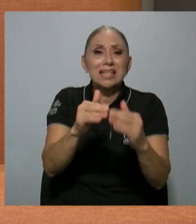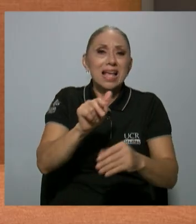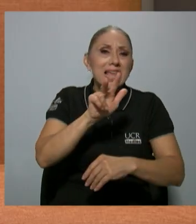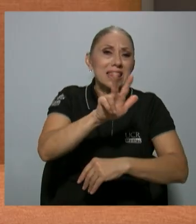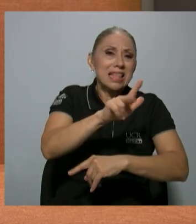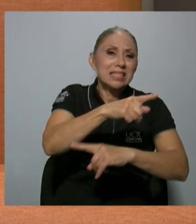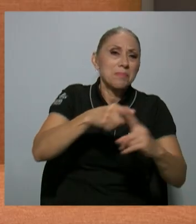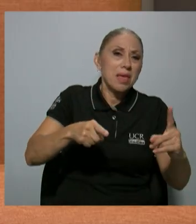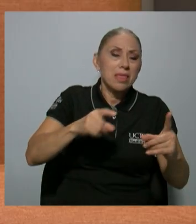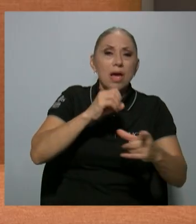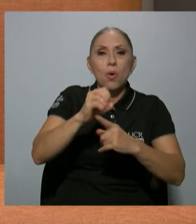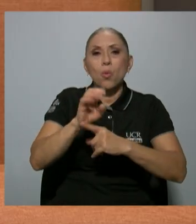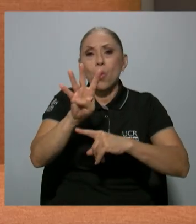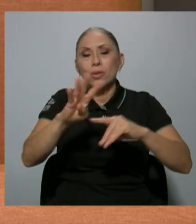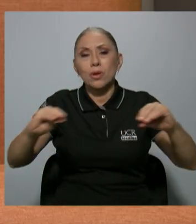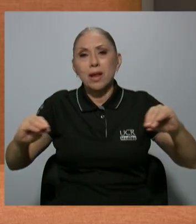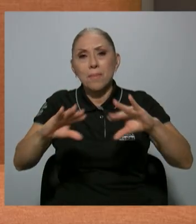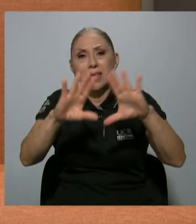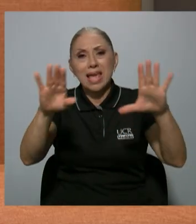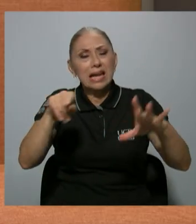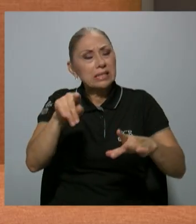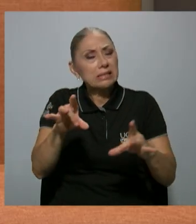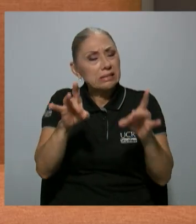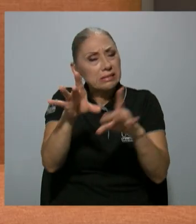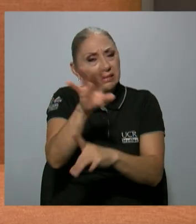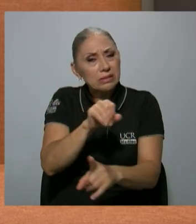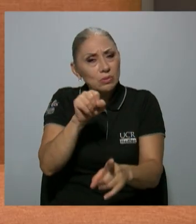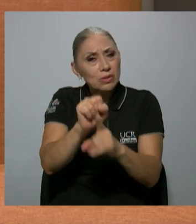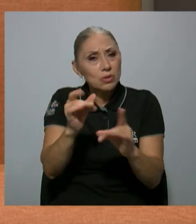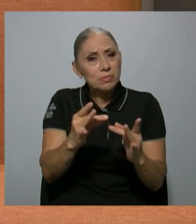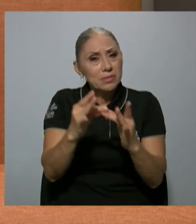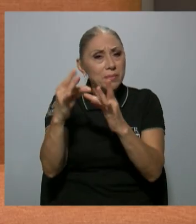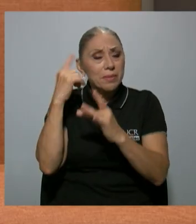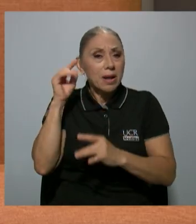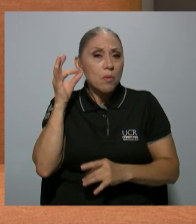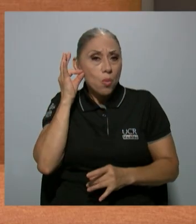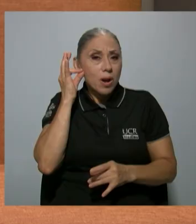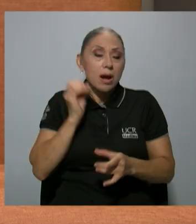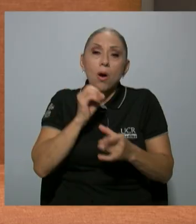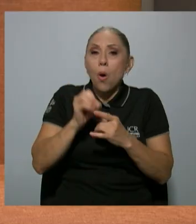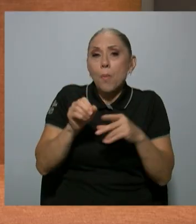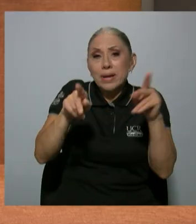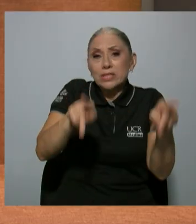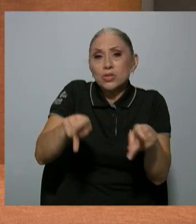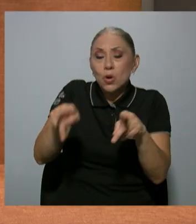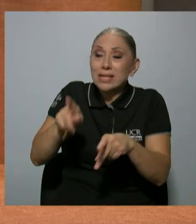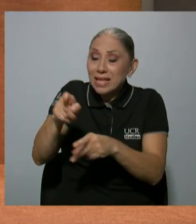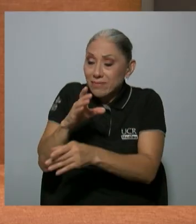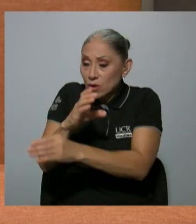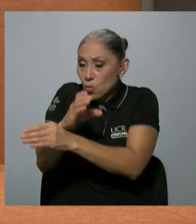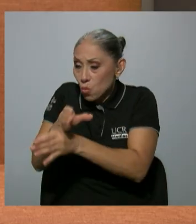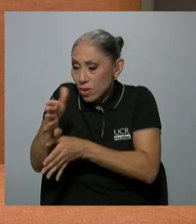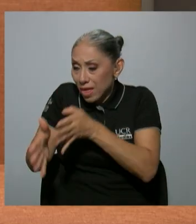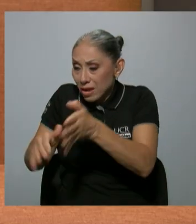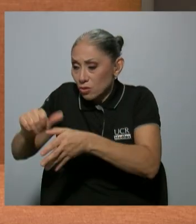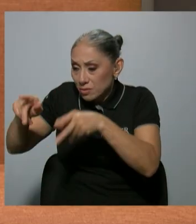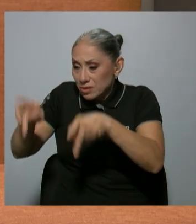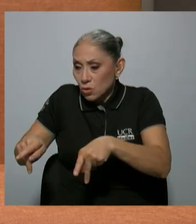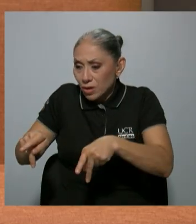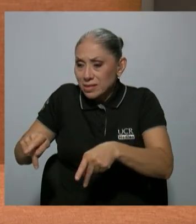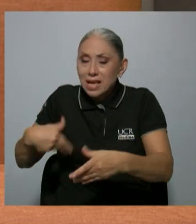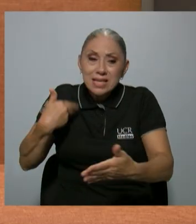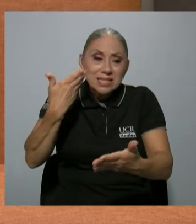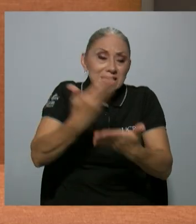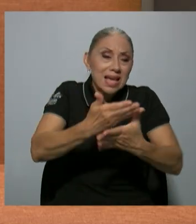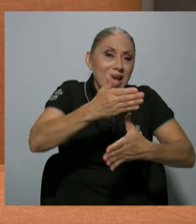parece seriamente inhumano, más que todo para las mujeres o personas que realizan cuidados y que tienen que llegar tarde a atender sus necesidades y levantarse el otro día en